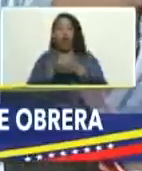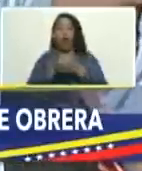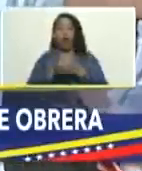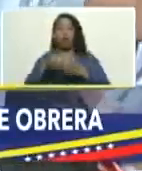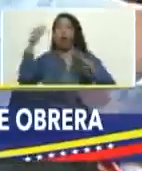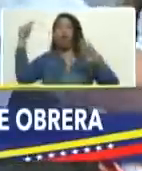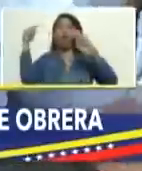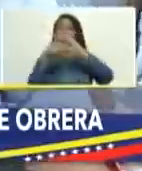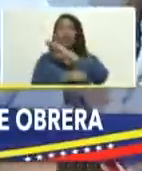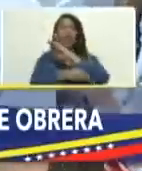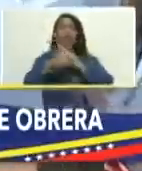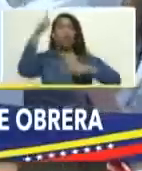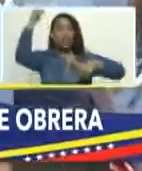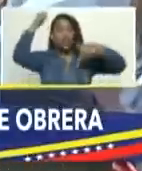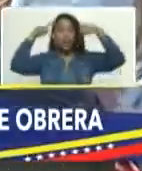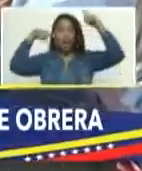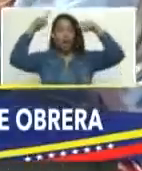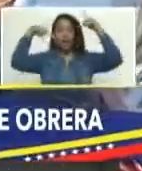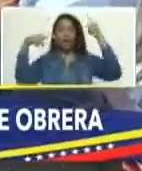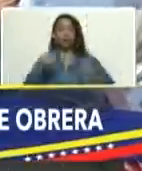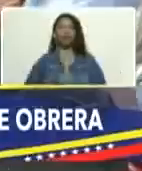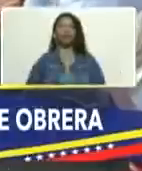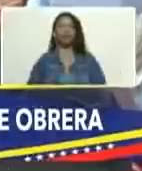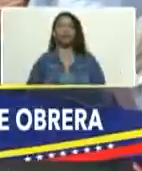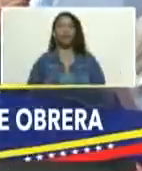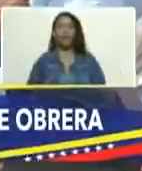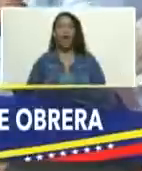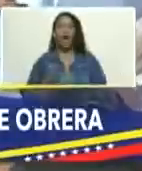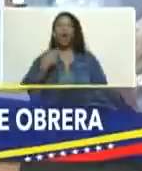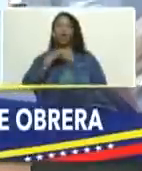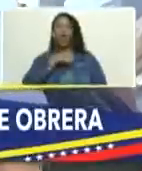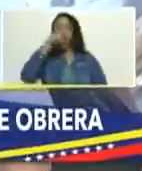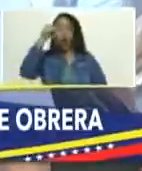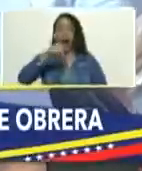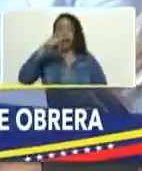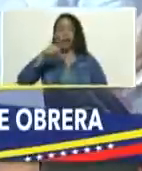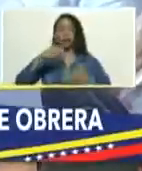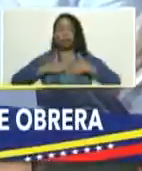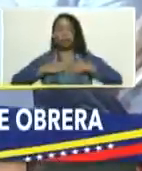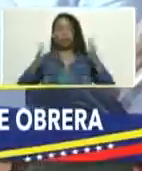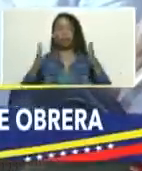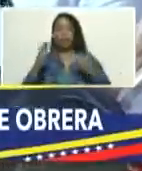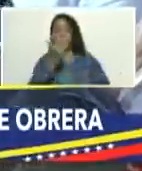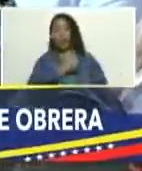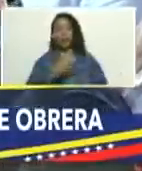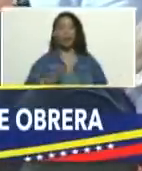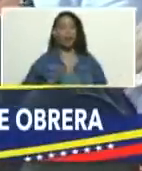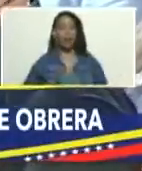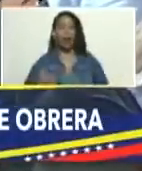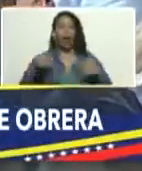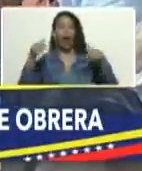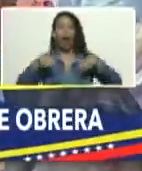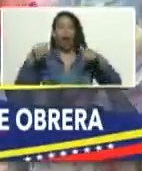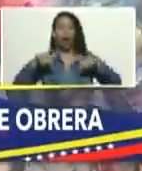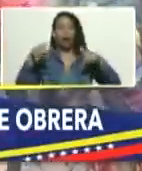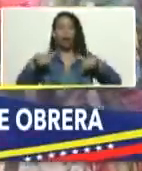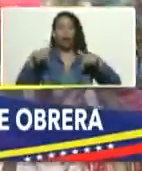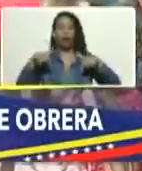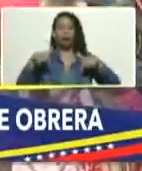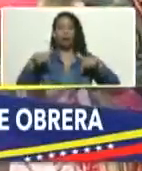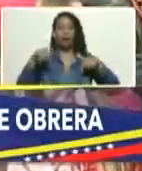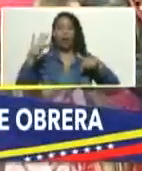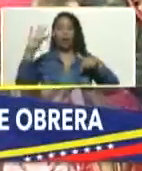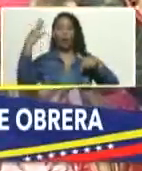profundamente chavista que hemos estado debatiendo, presidente, en este